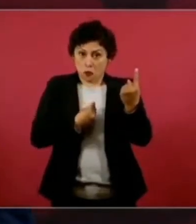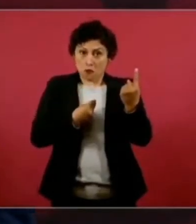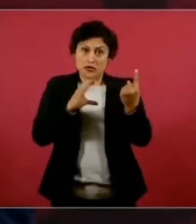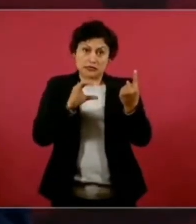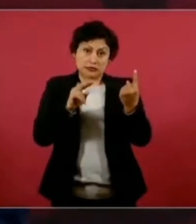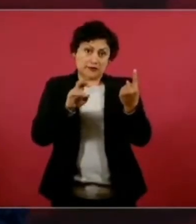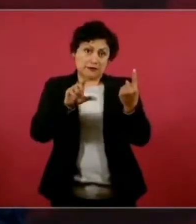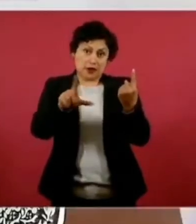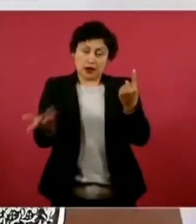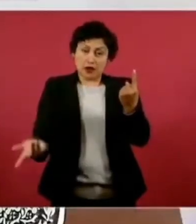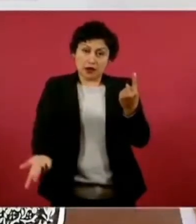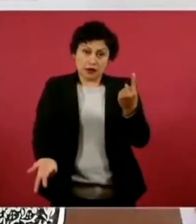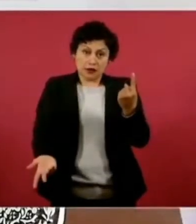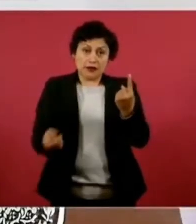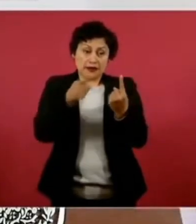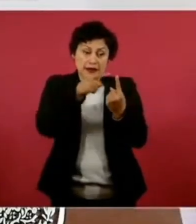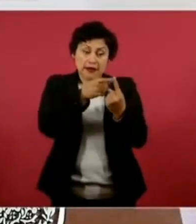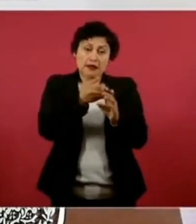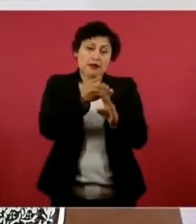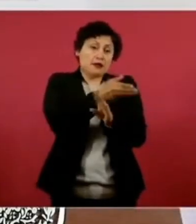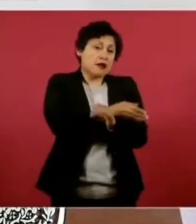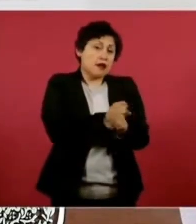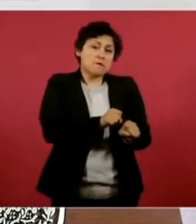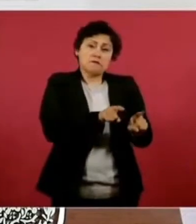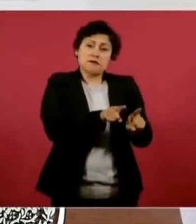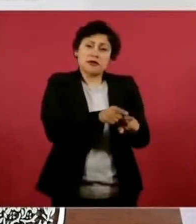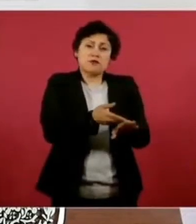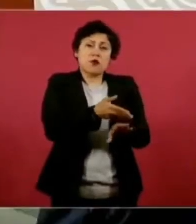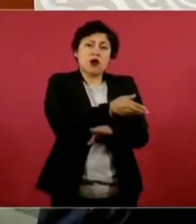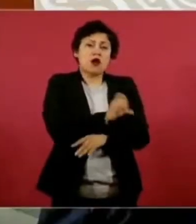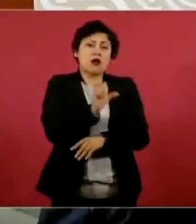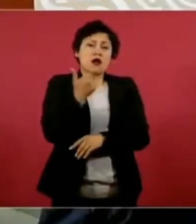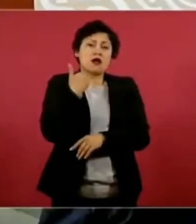formado en la época de Salinas.